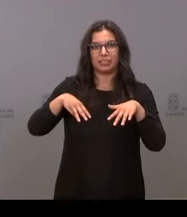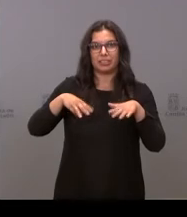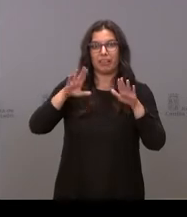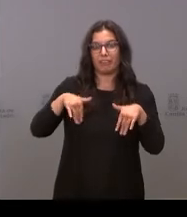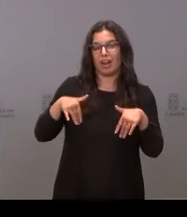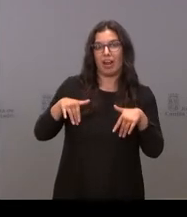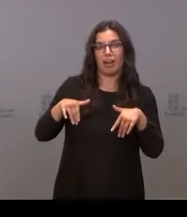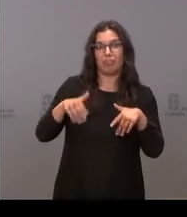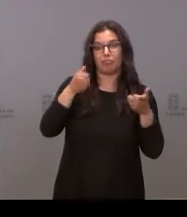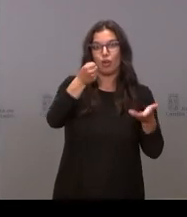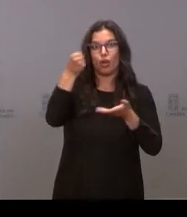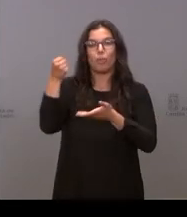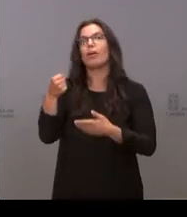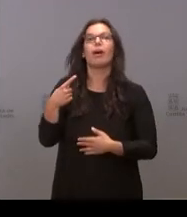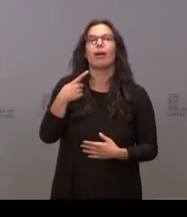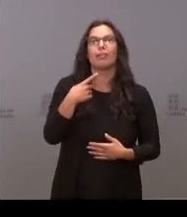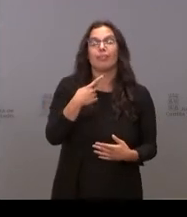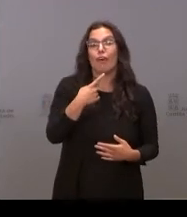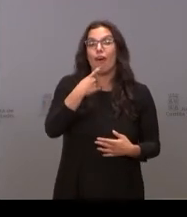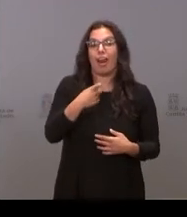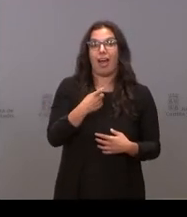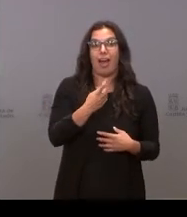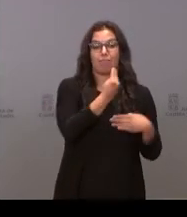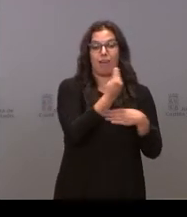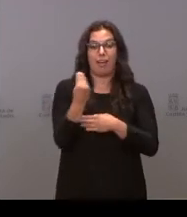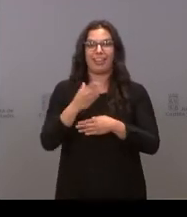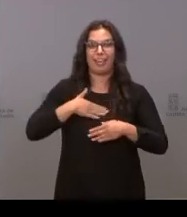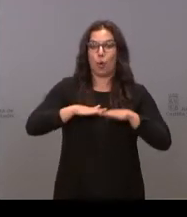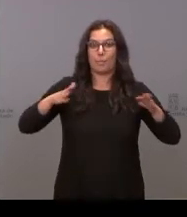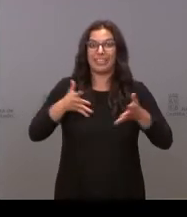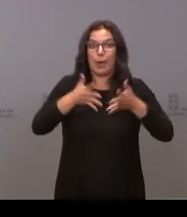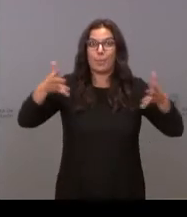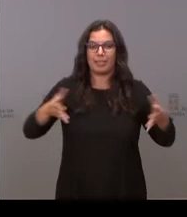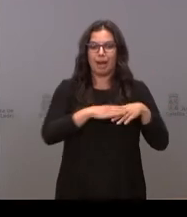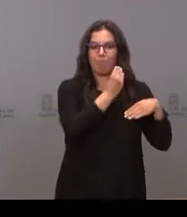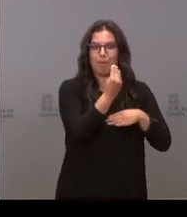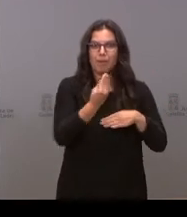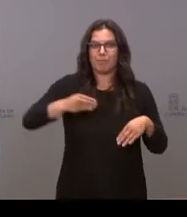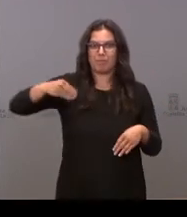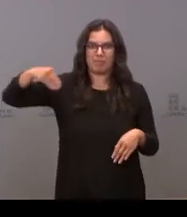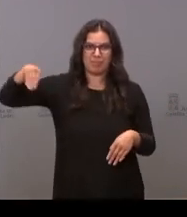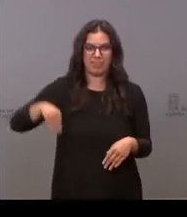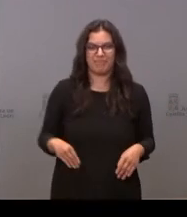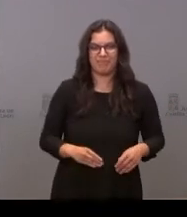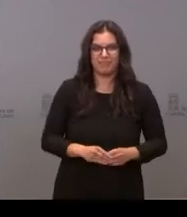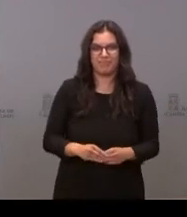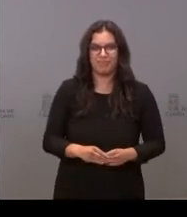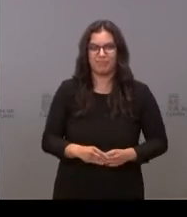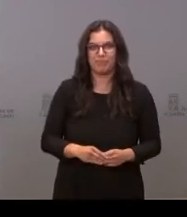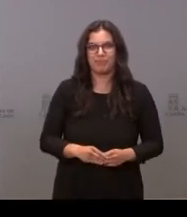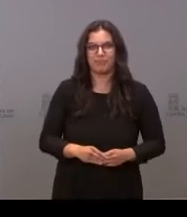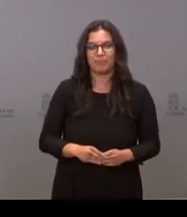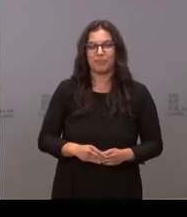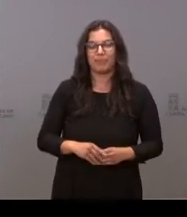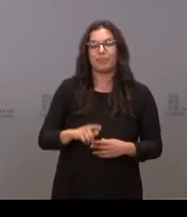me gustaría más que poder hacer más grande esta mesa para poder ir almacenando más títulos. Dos